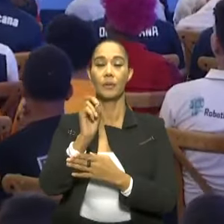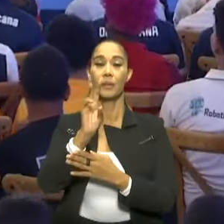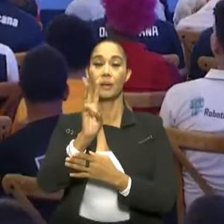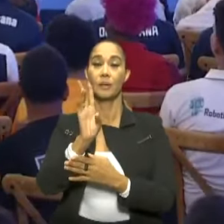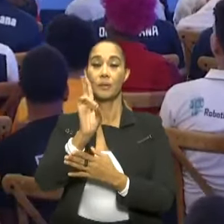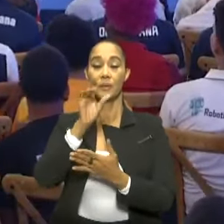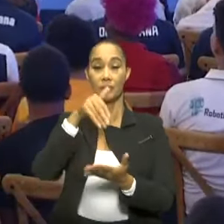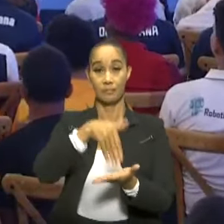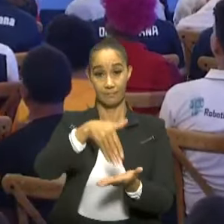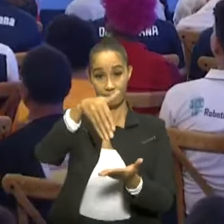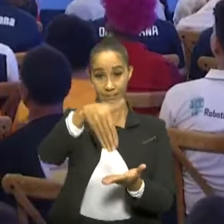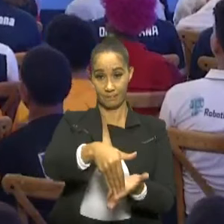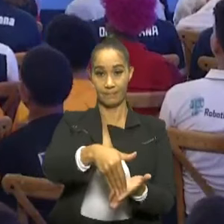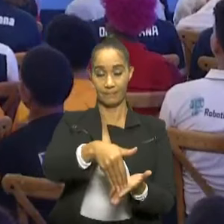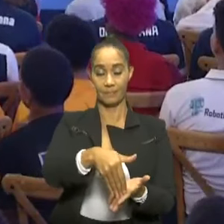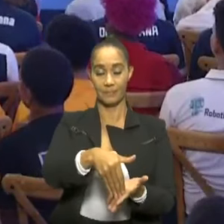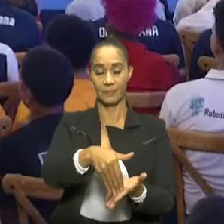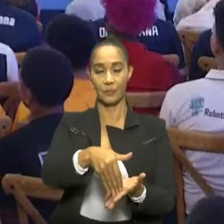267 millones,